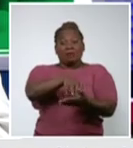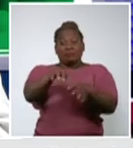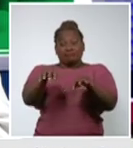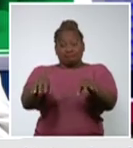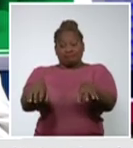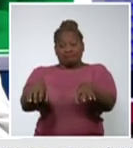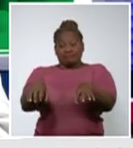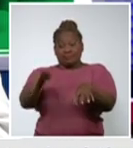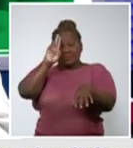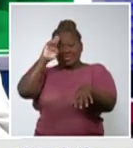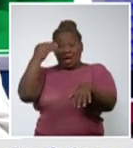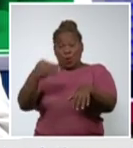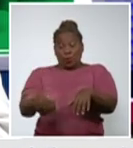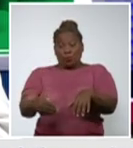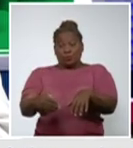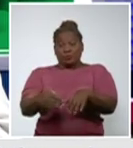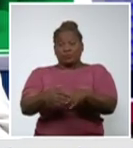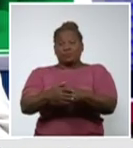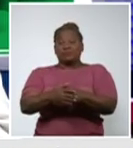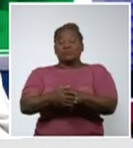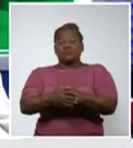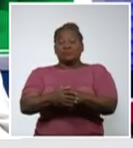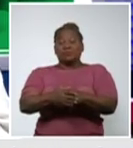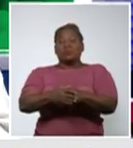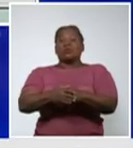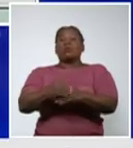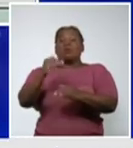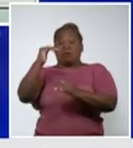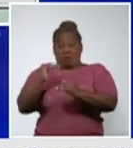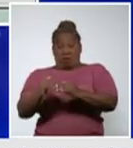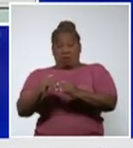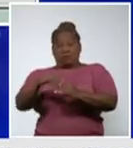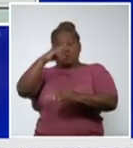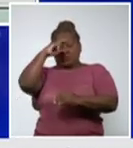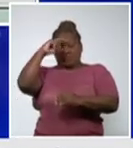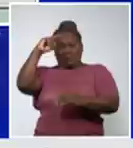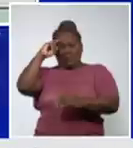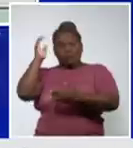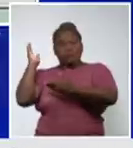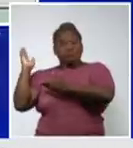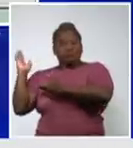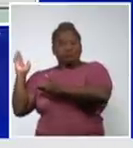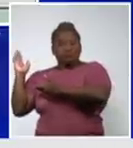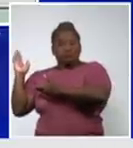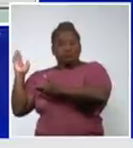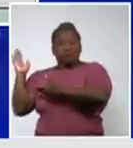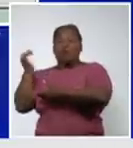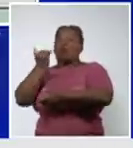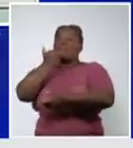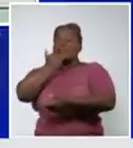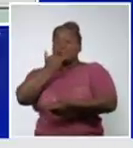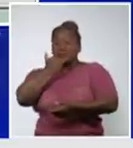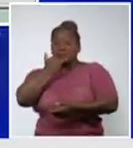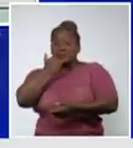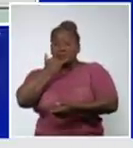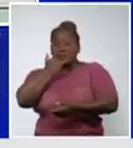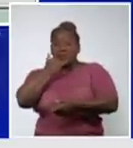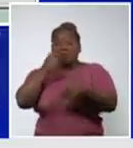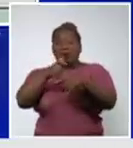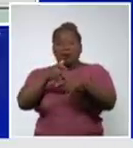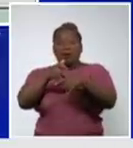de este municipio, y después viene Santi Espíritu, que también su tasa de incidencia ha venido